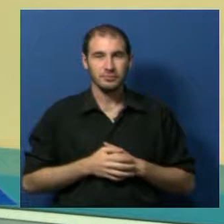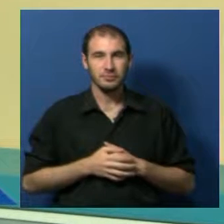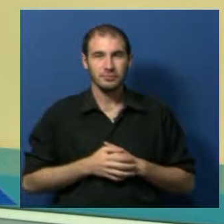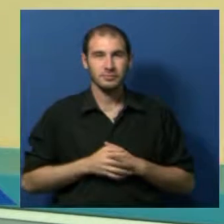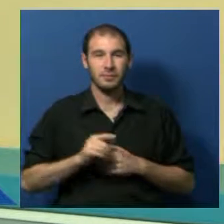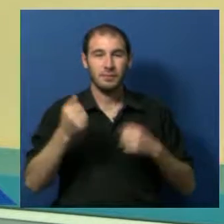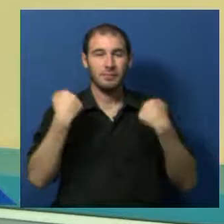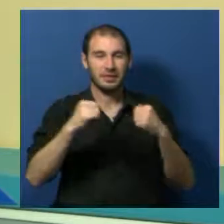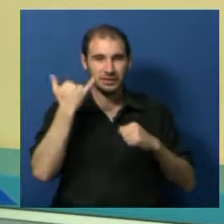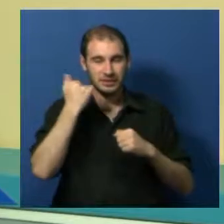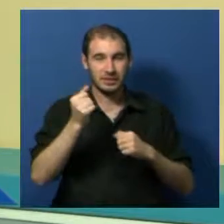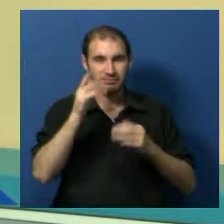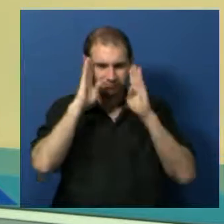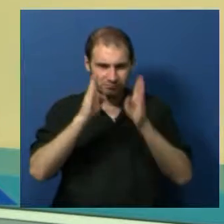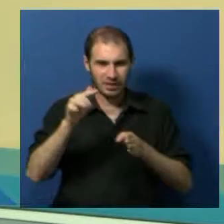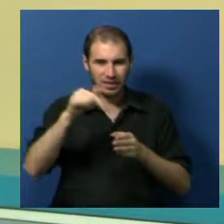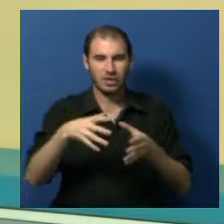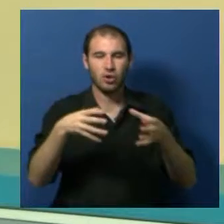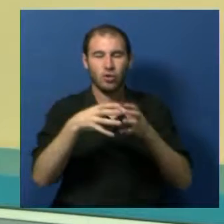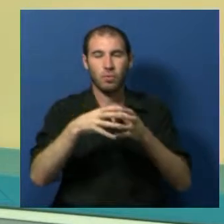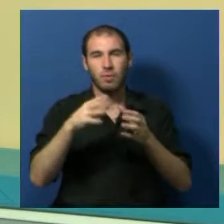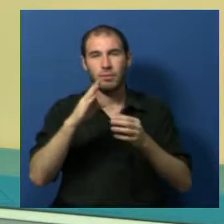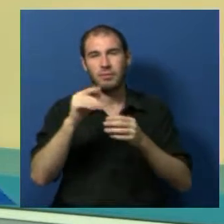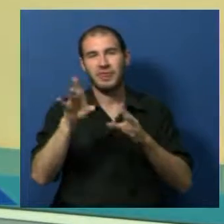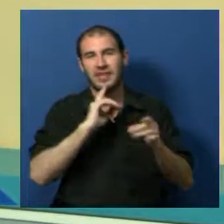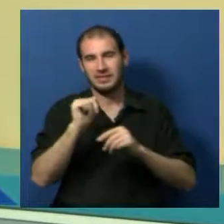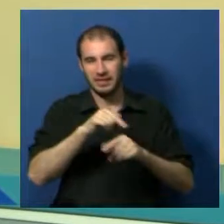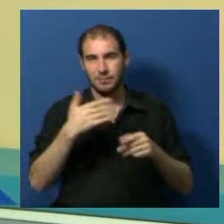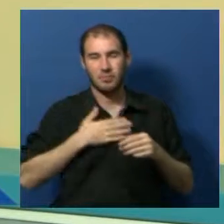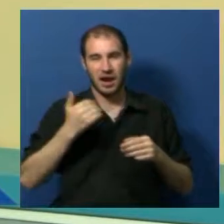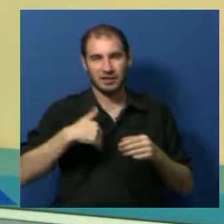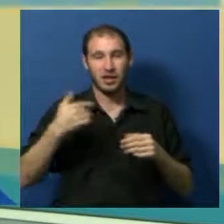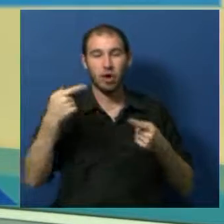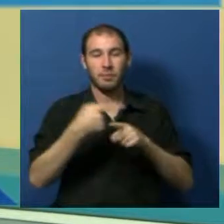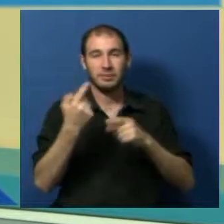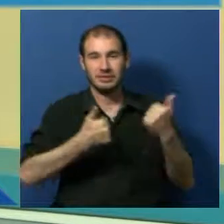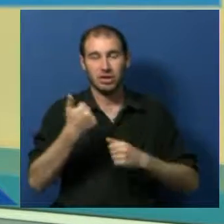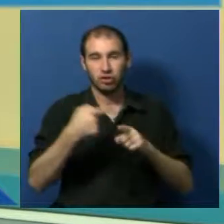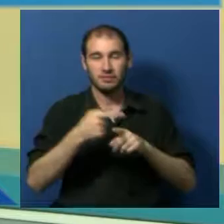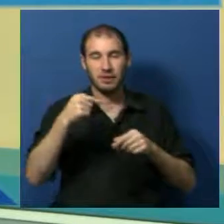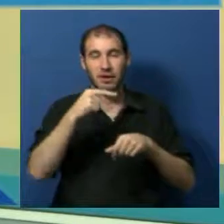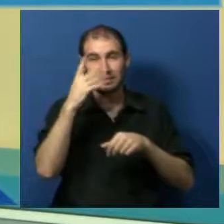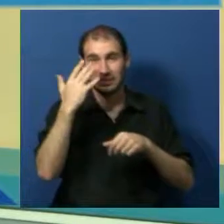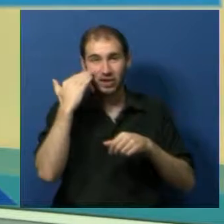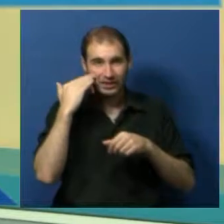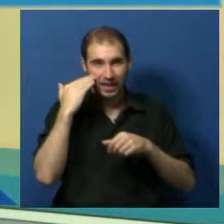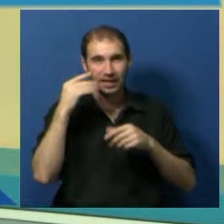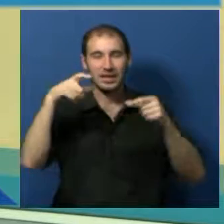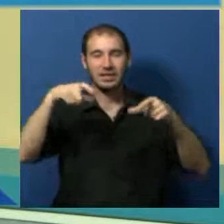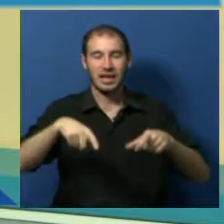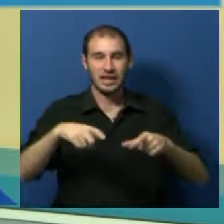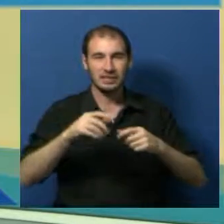está entrenando pensando en esto el equipo de Edgardo Patón Bauza en el partido con Bolivia a las 17 horas en el